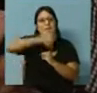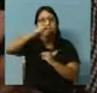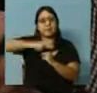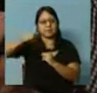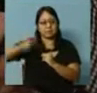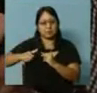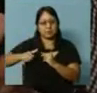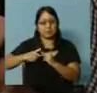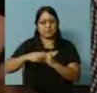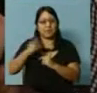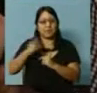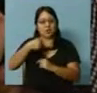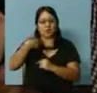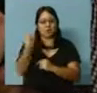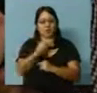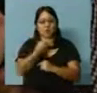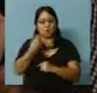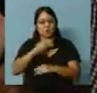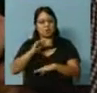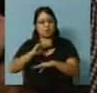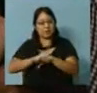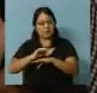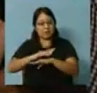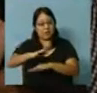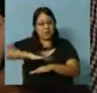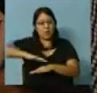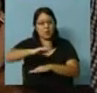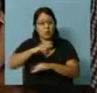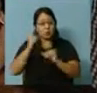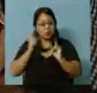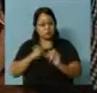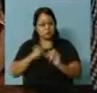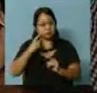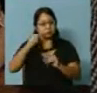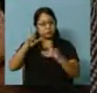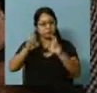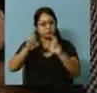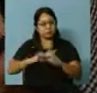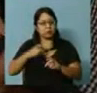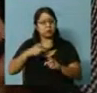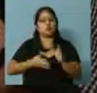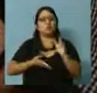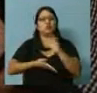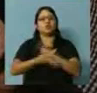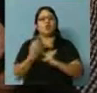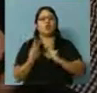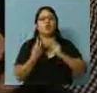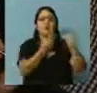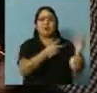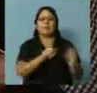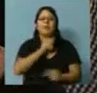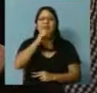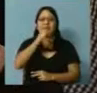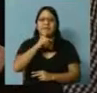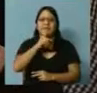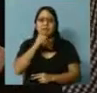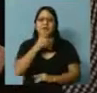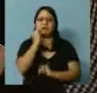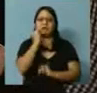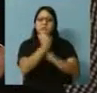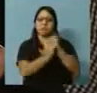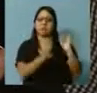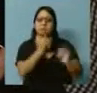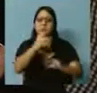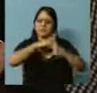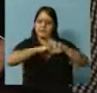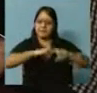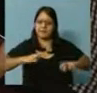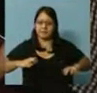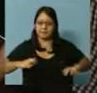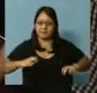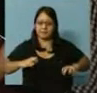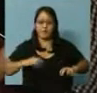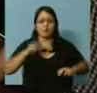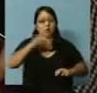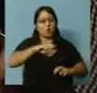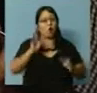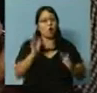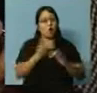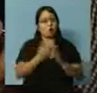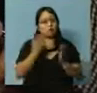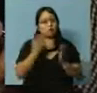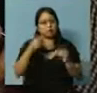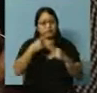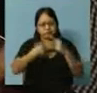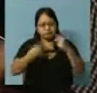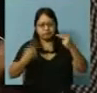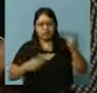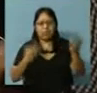oficina reiterados requerimientos de información a Tilcara ante la negativa de cumplimiento de esta requisitoria. La oficina